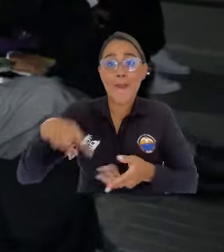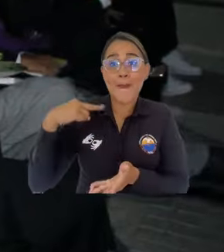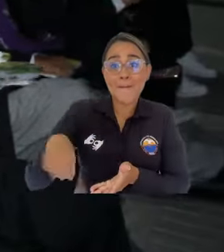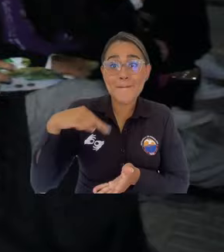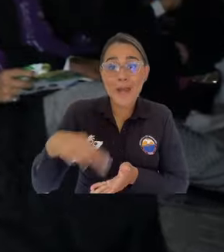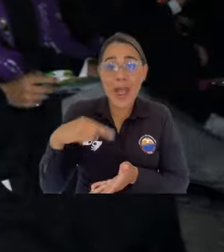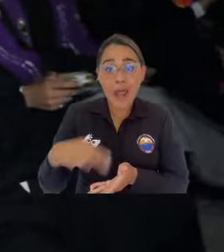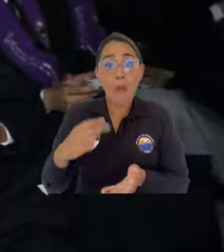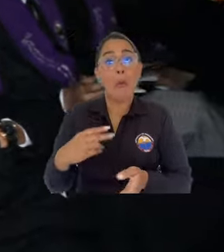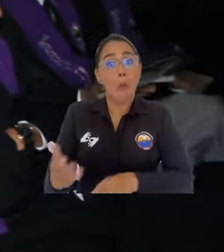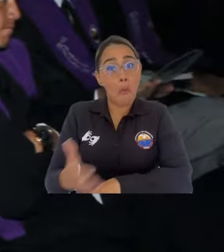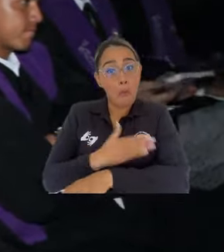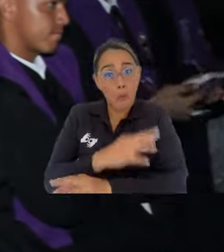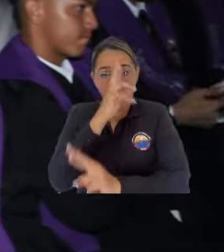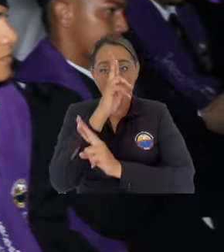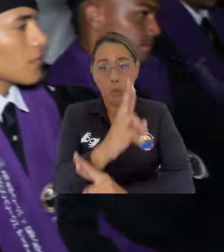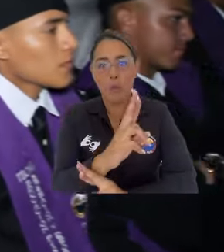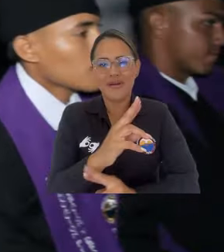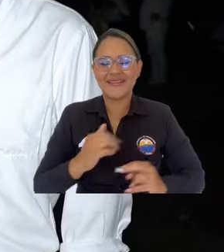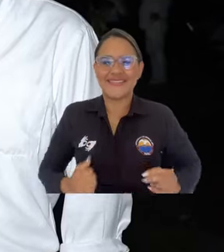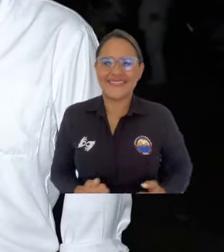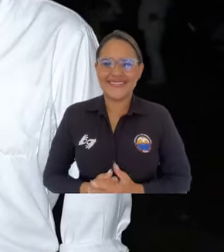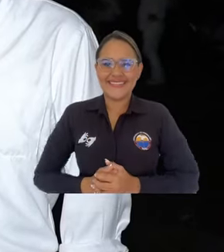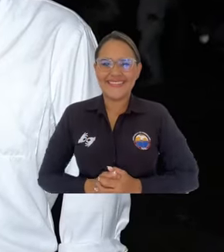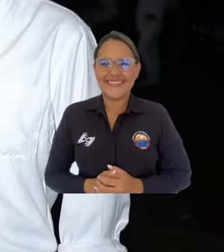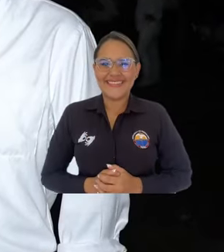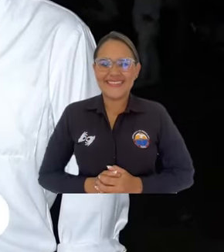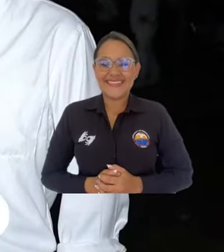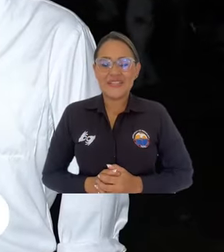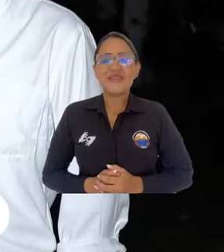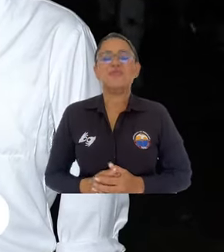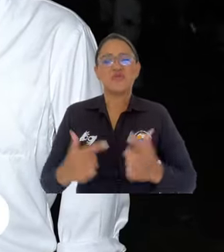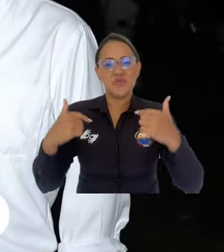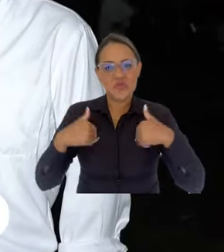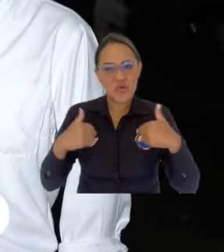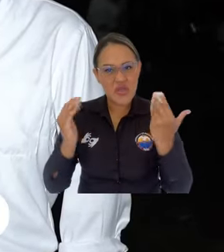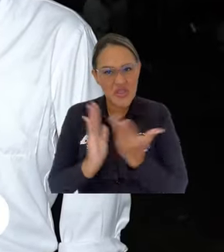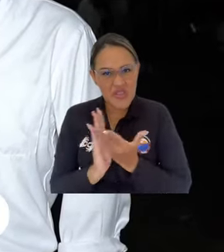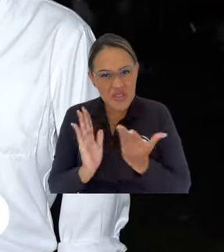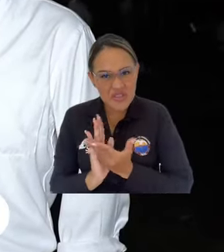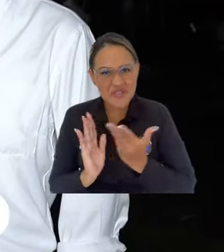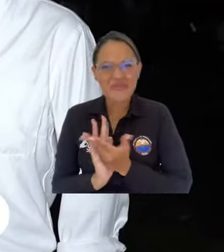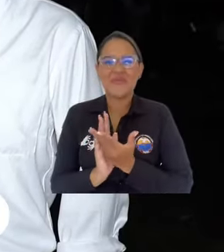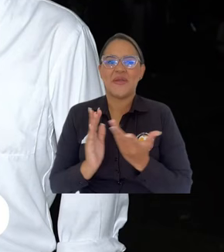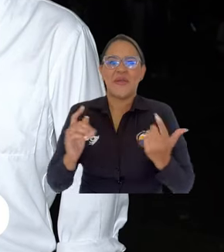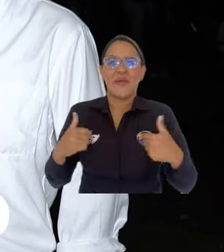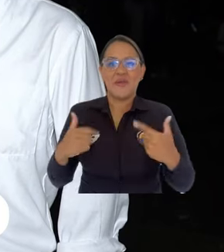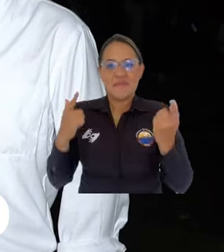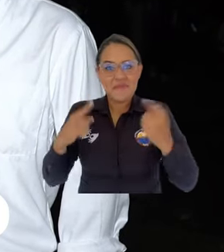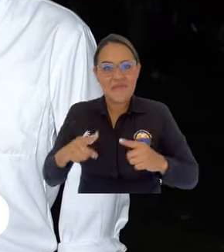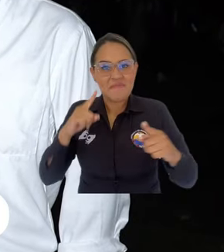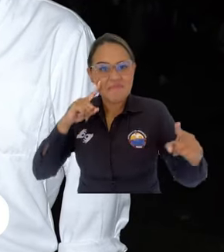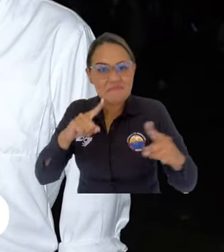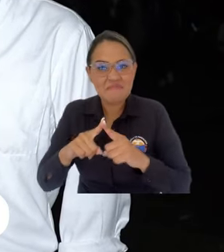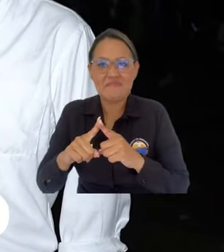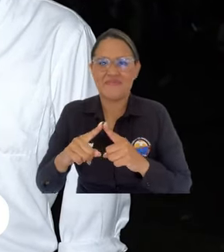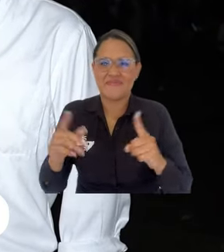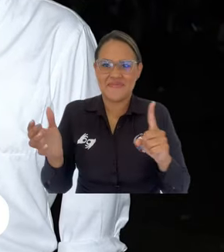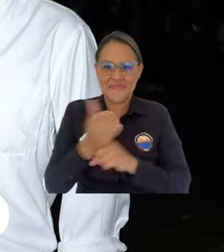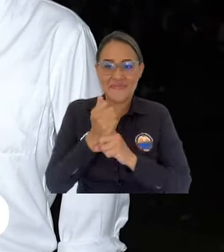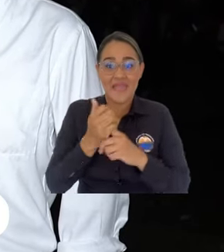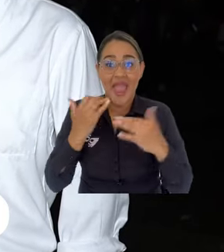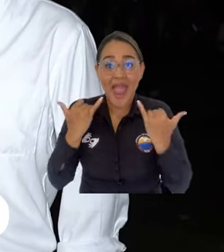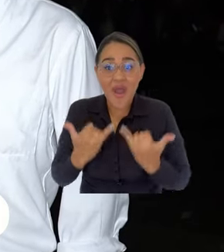grupo de danza moderna donde alcanzó reconocimientos. Bajo, y ahora cuando estudié y conseguí el título, ya